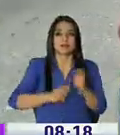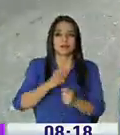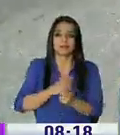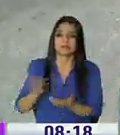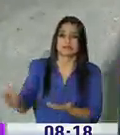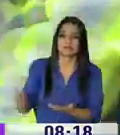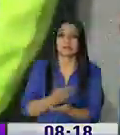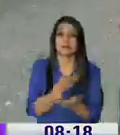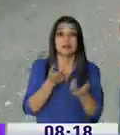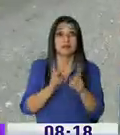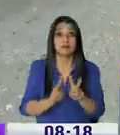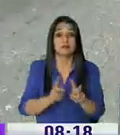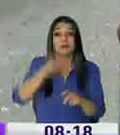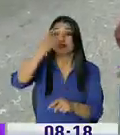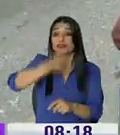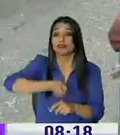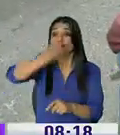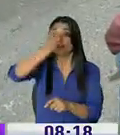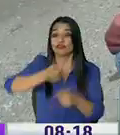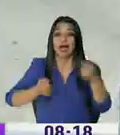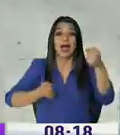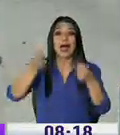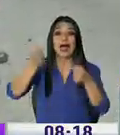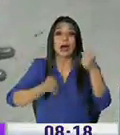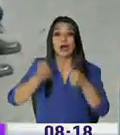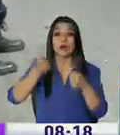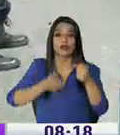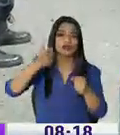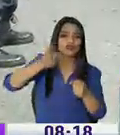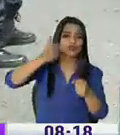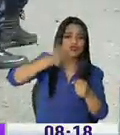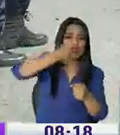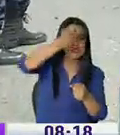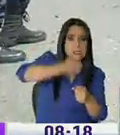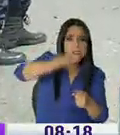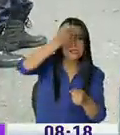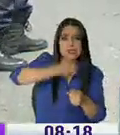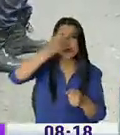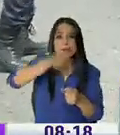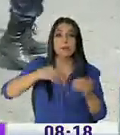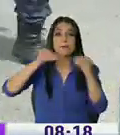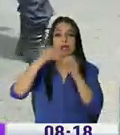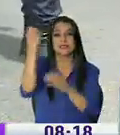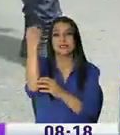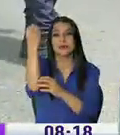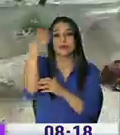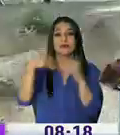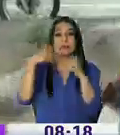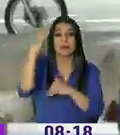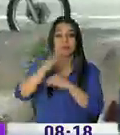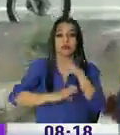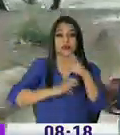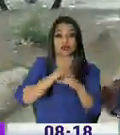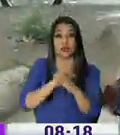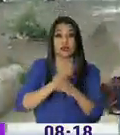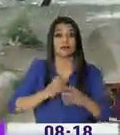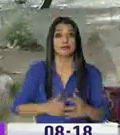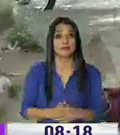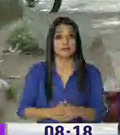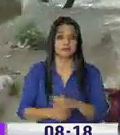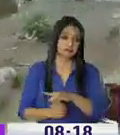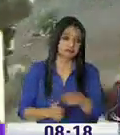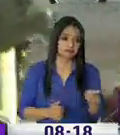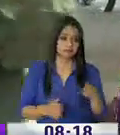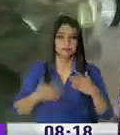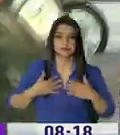limpia parabrisas que desde hace algún tiempo se han visto en gran número en semáforos del sector del Condado. Uno a uno se les